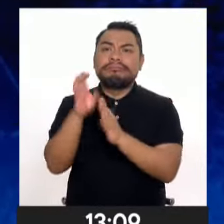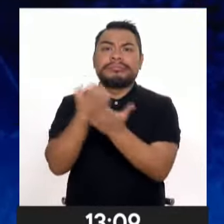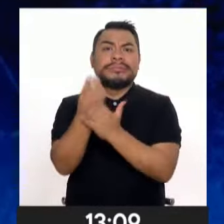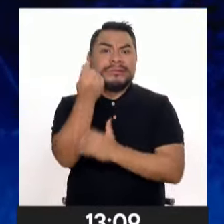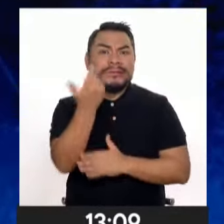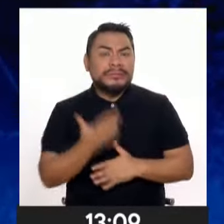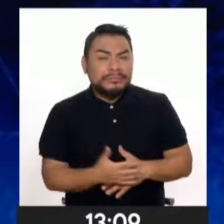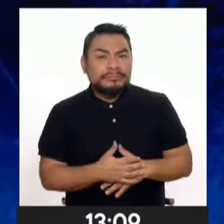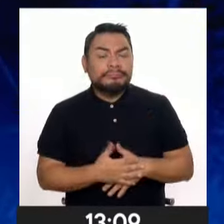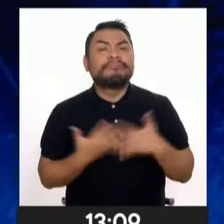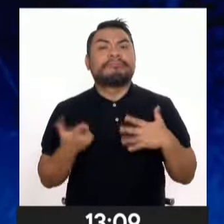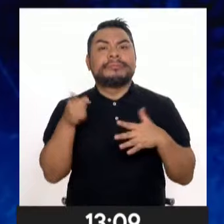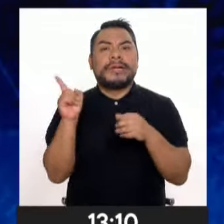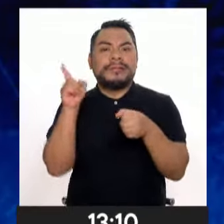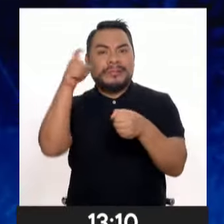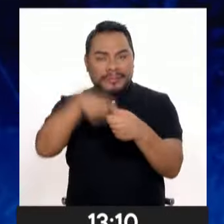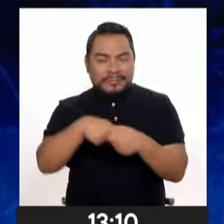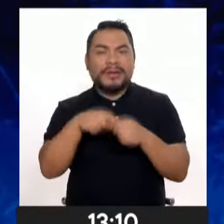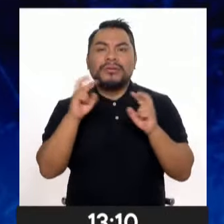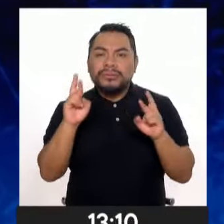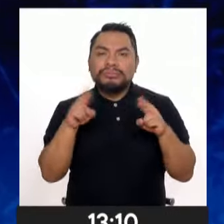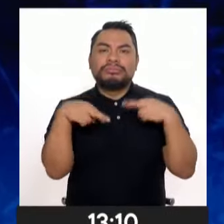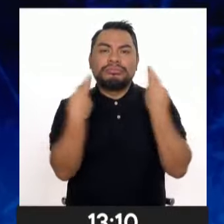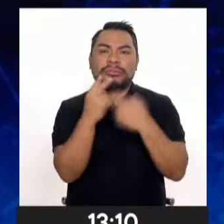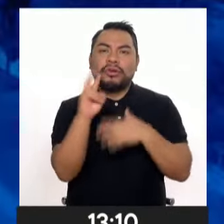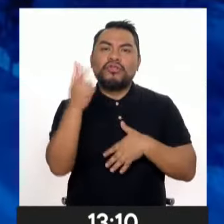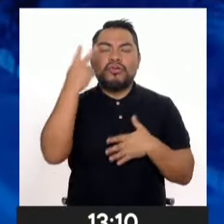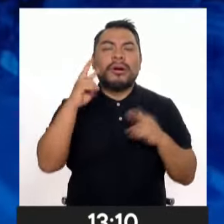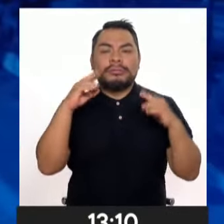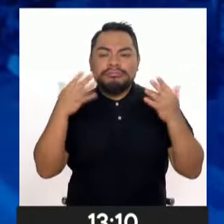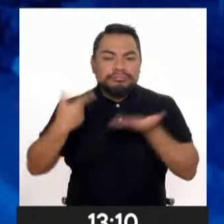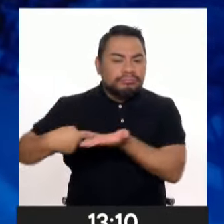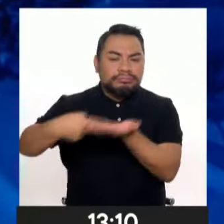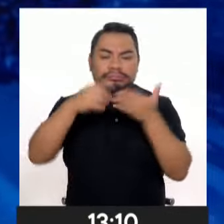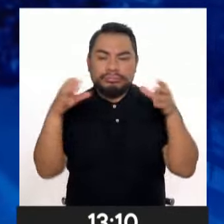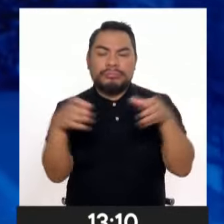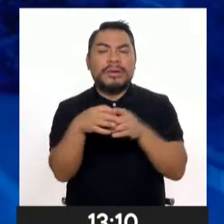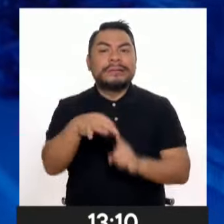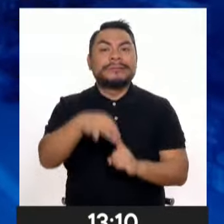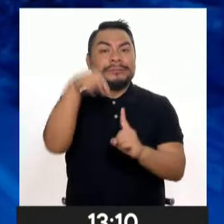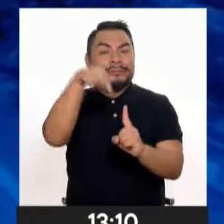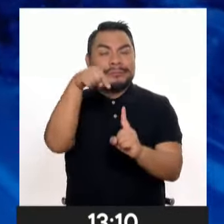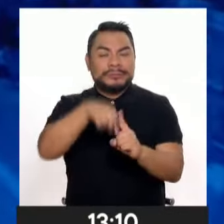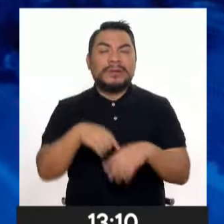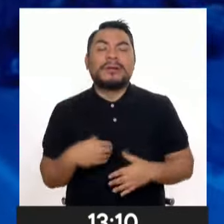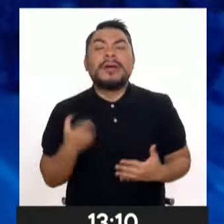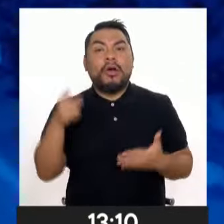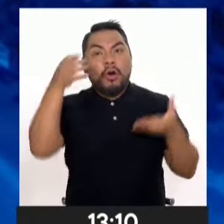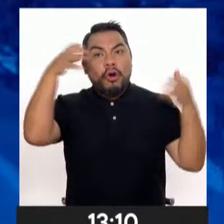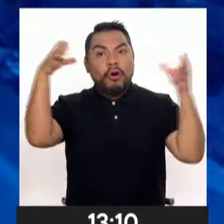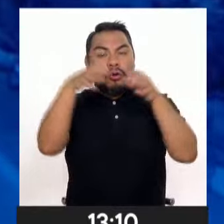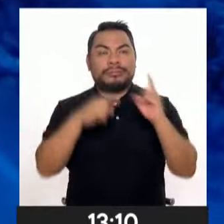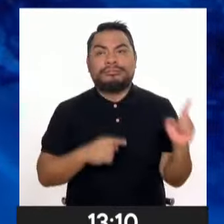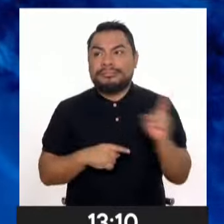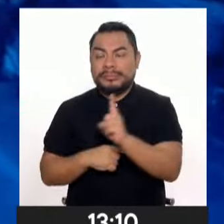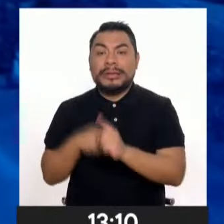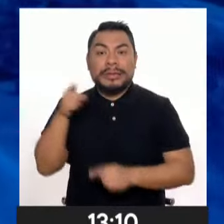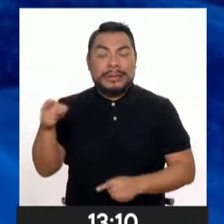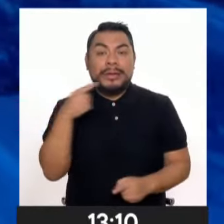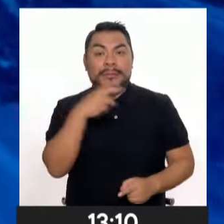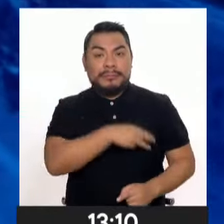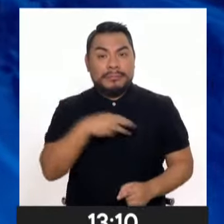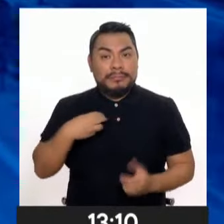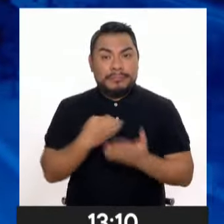económico. Tras participar de la segunda sesión extraordinaria de la Comisión Especial OCDE del Congreso, el titular del